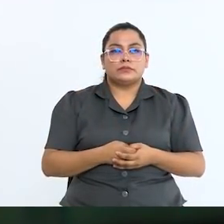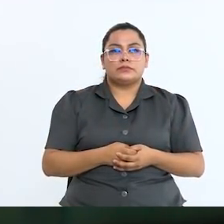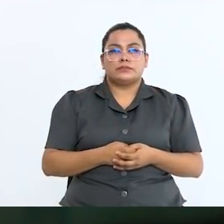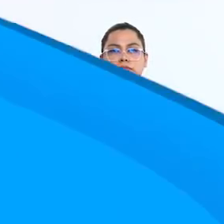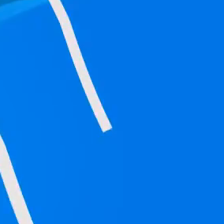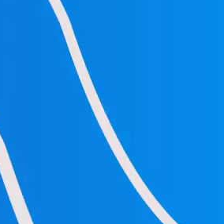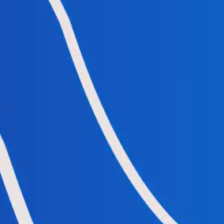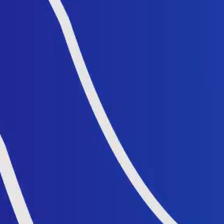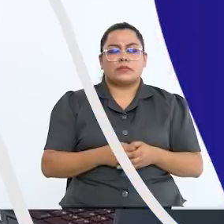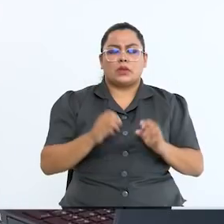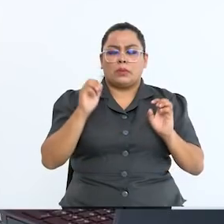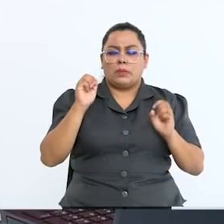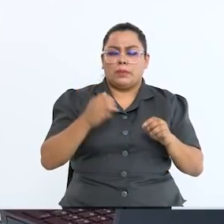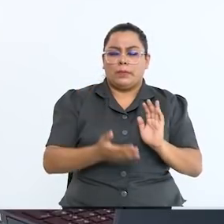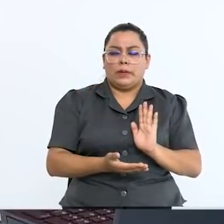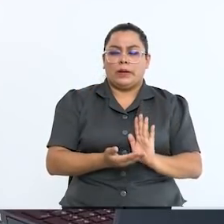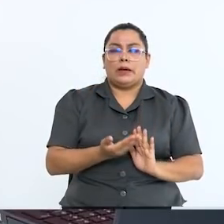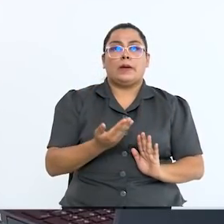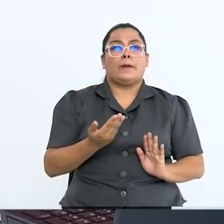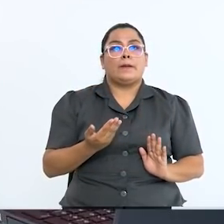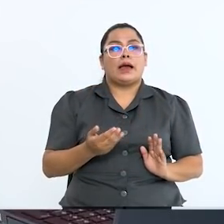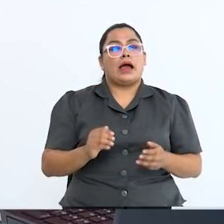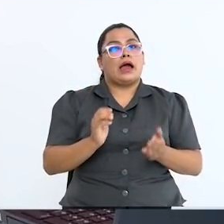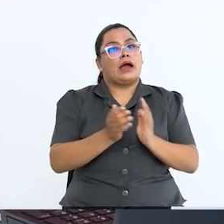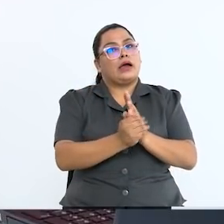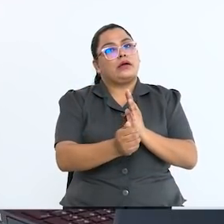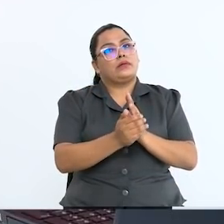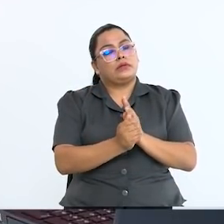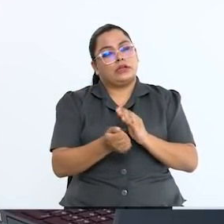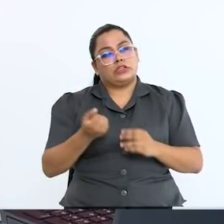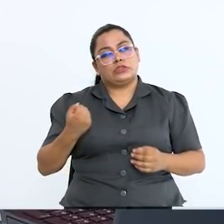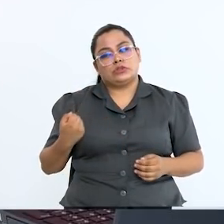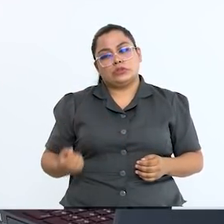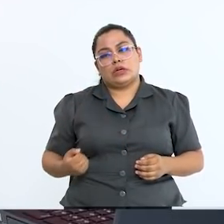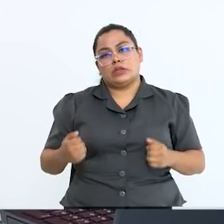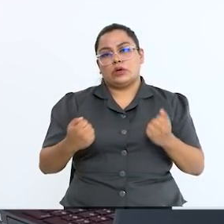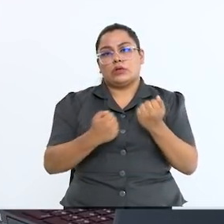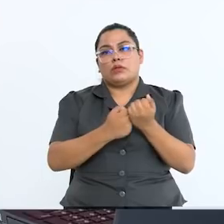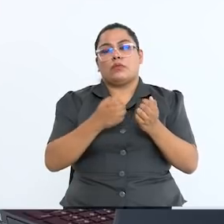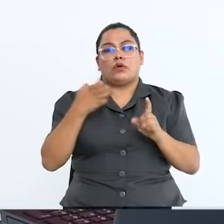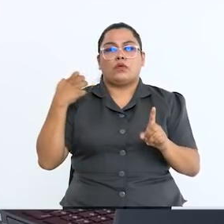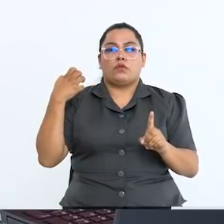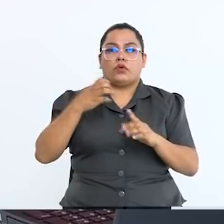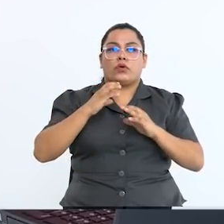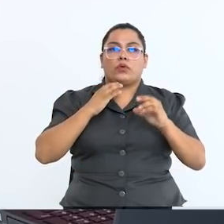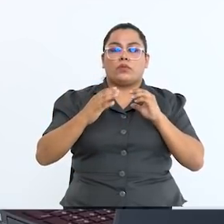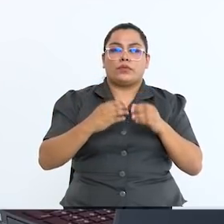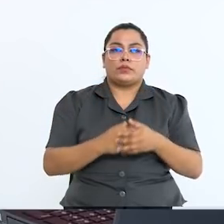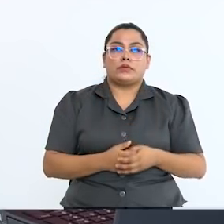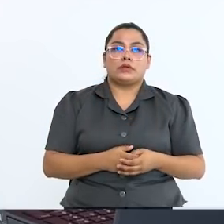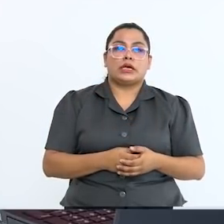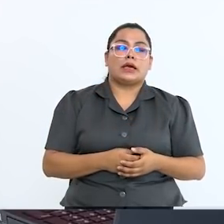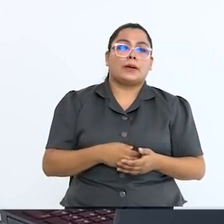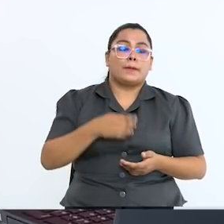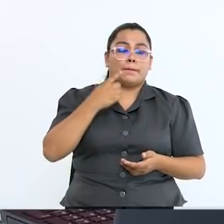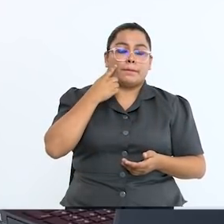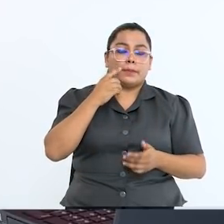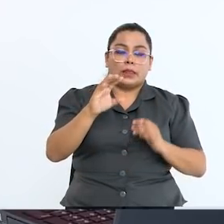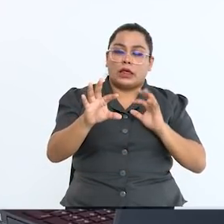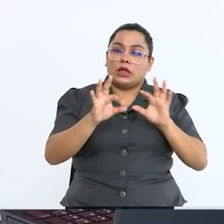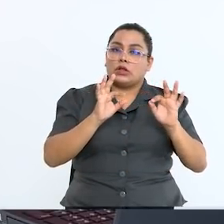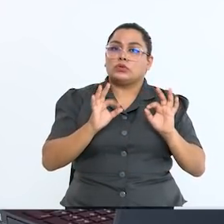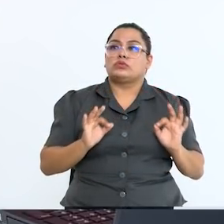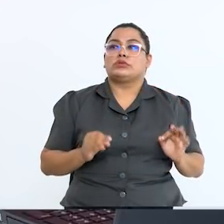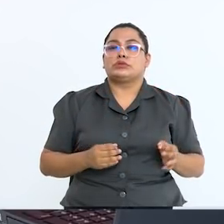siguiente. Para poder desarrollar las macrohabilidades del estudiante a través del enfoque comunicativo, se